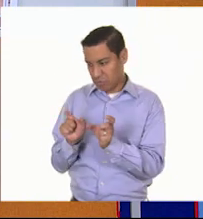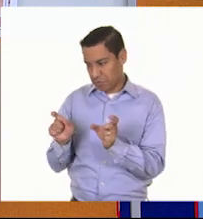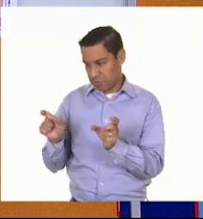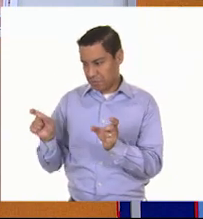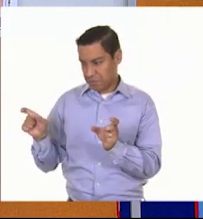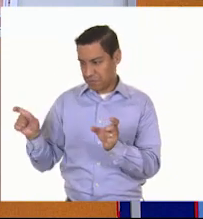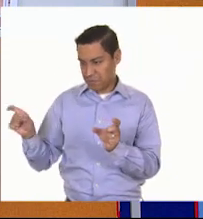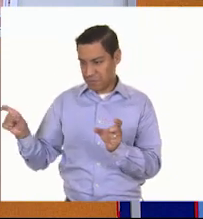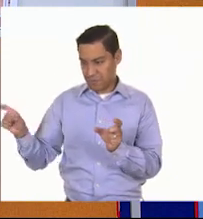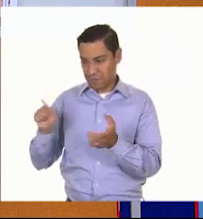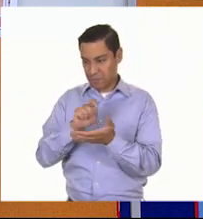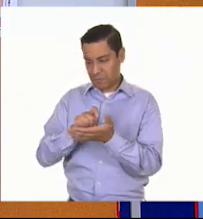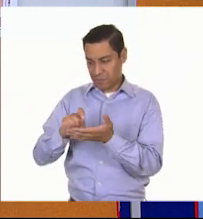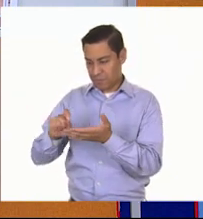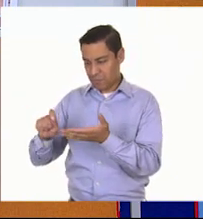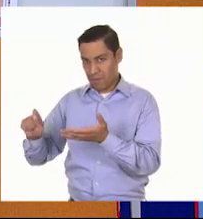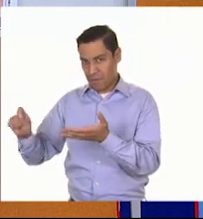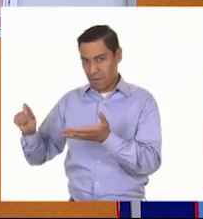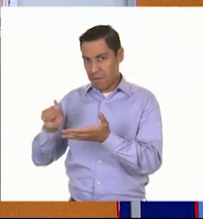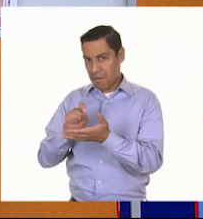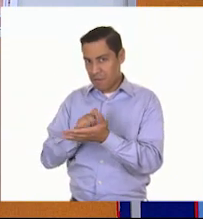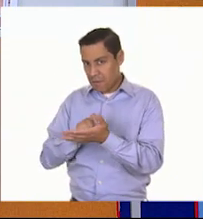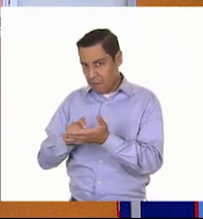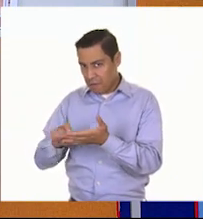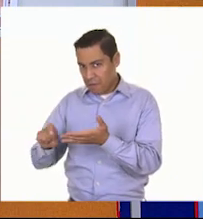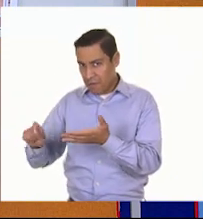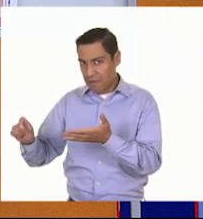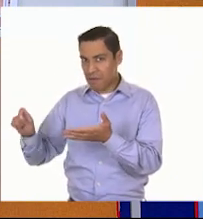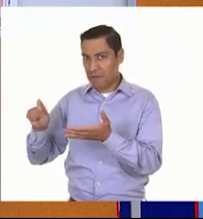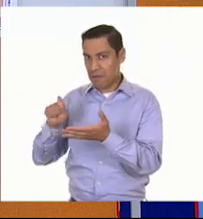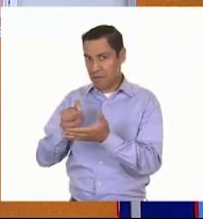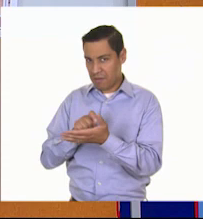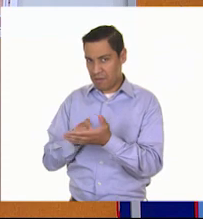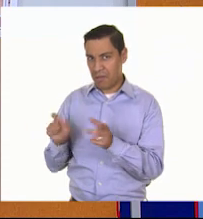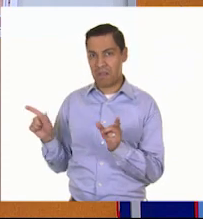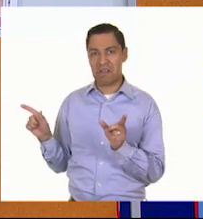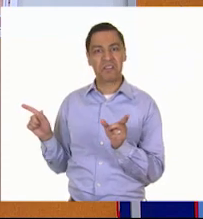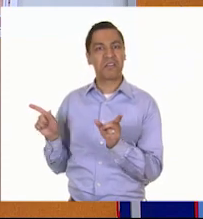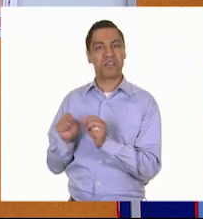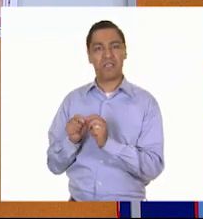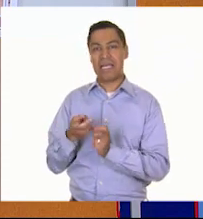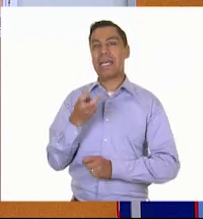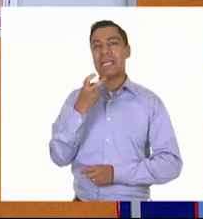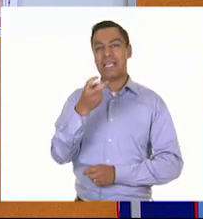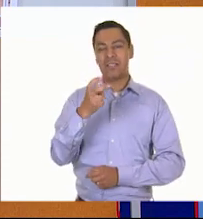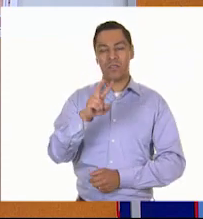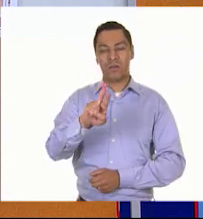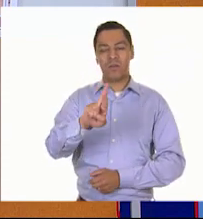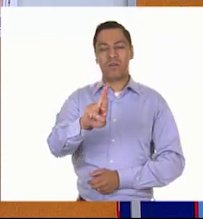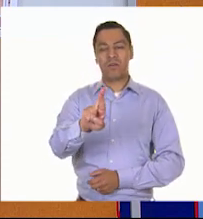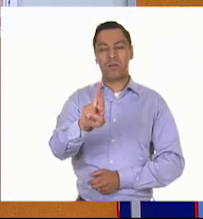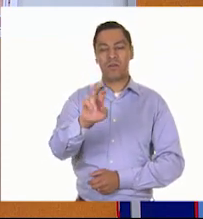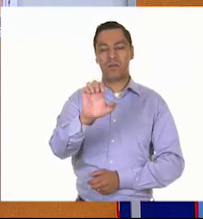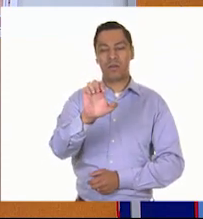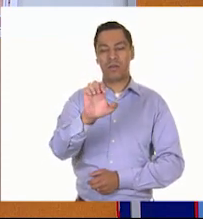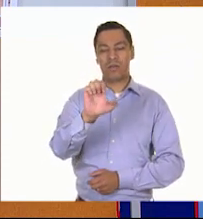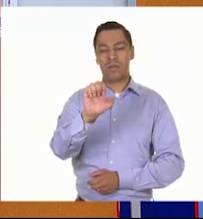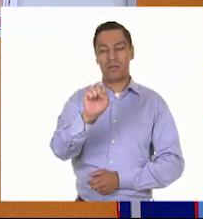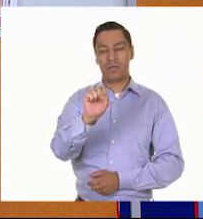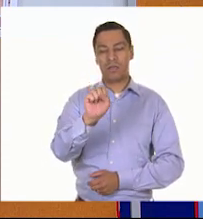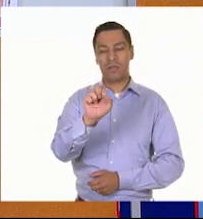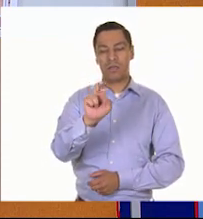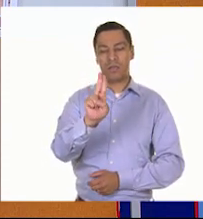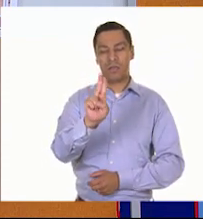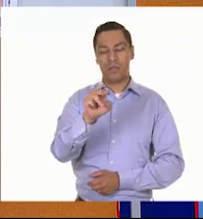vamos a mantener el texto original del autor. Creo que eso es muy, muy importante identificar. Uh-huh. Porque si ya